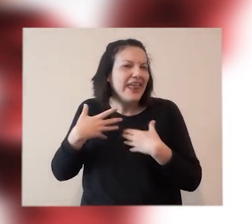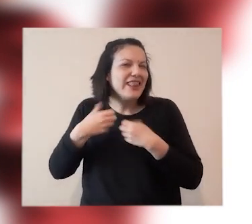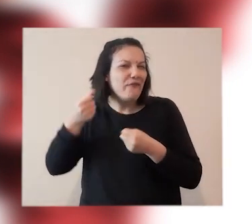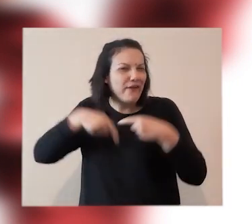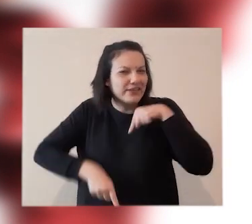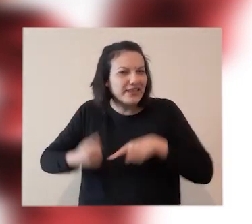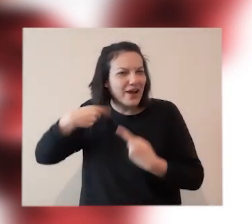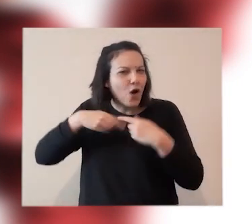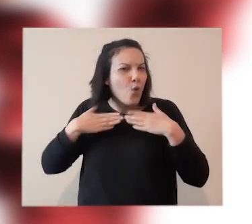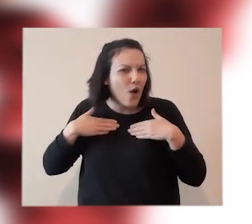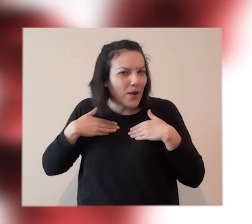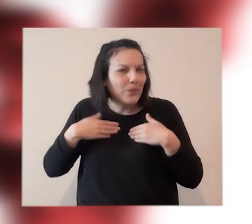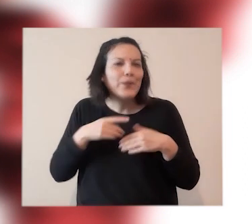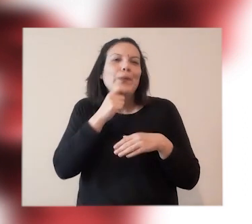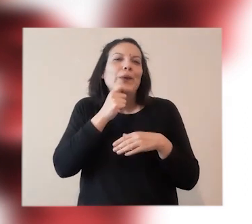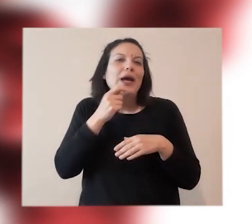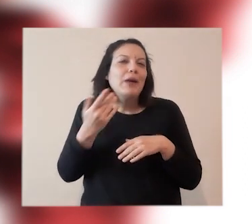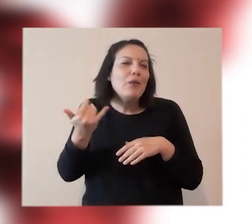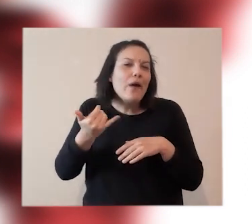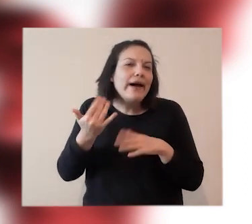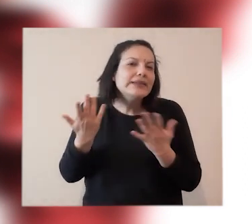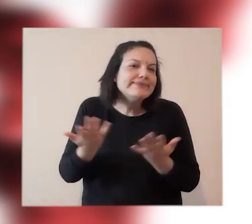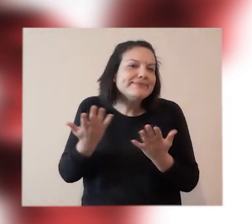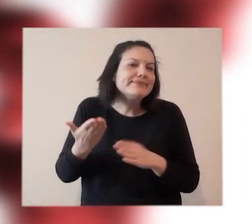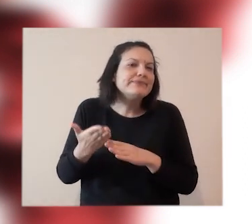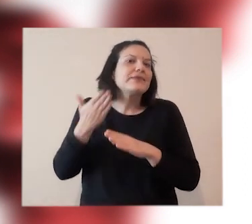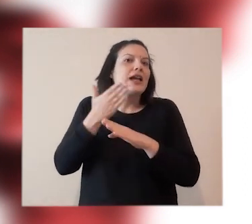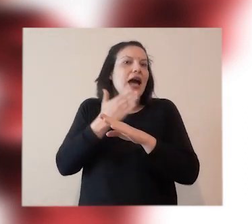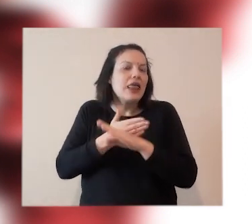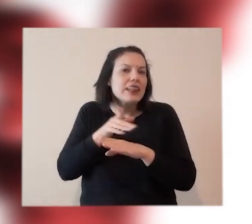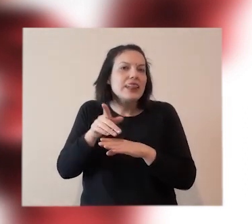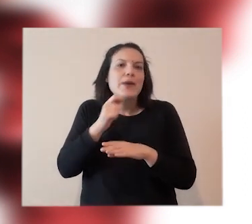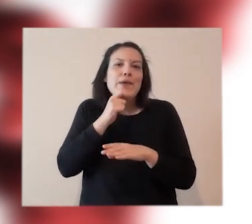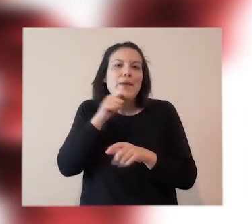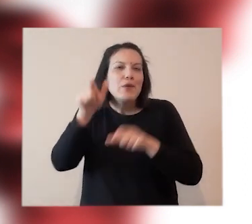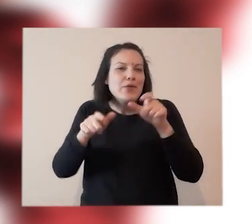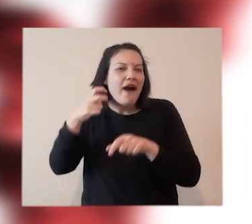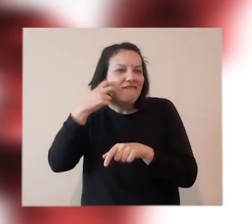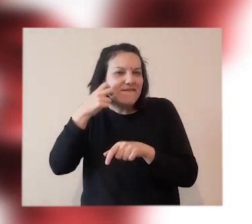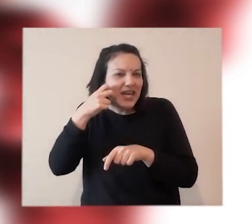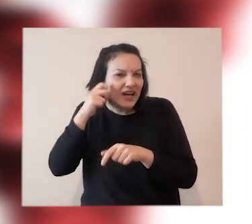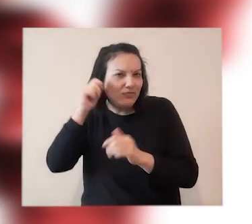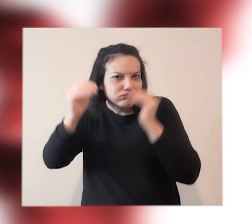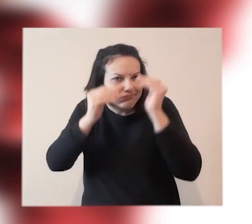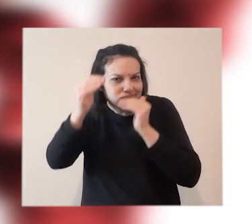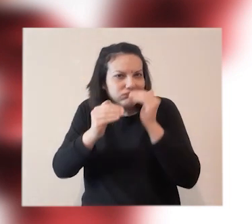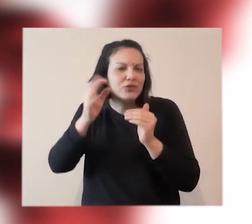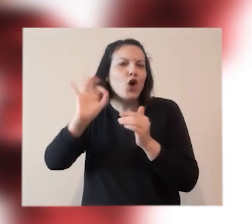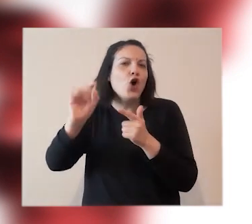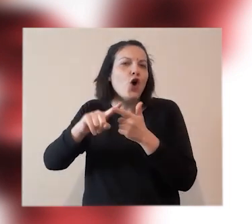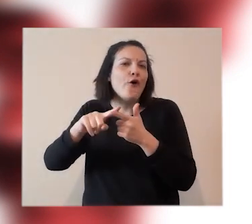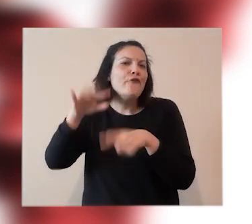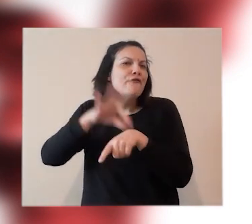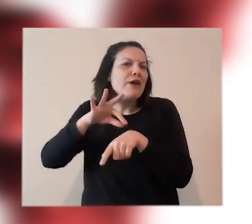ejemplo, si hay algunos condicionantes que tienen que ser, bueno, personas mayores de edad,